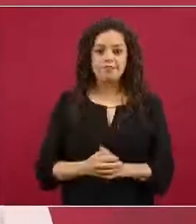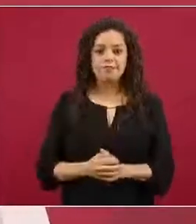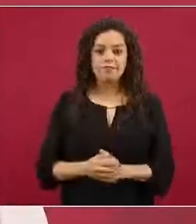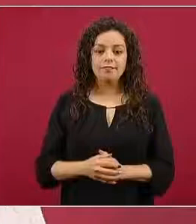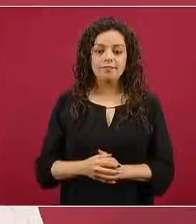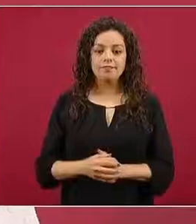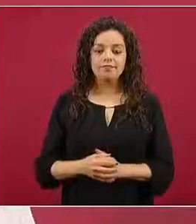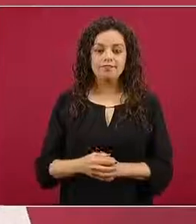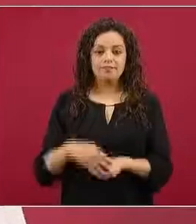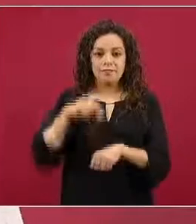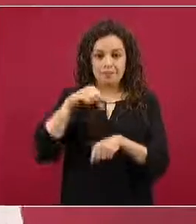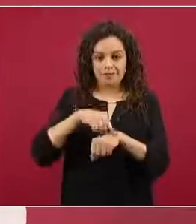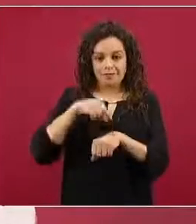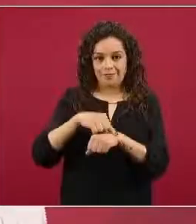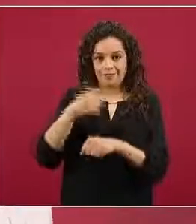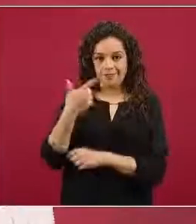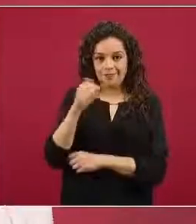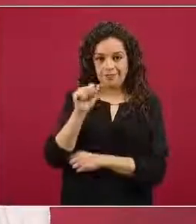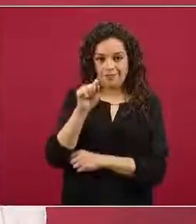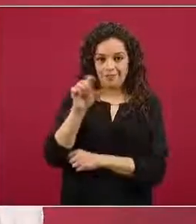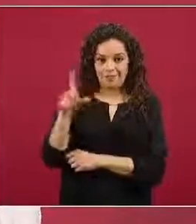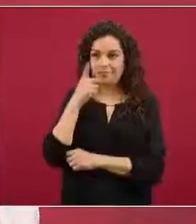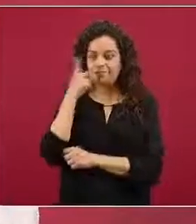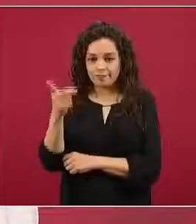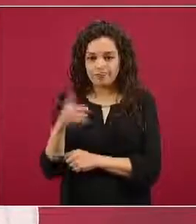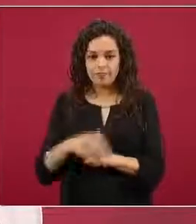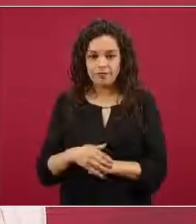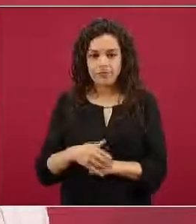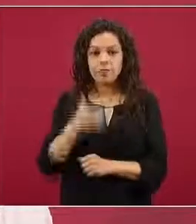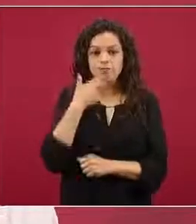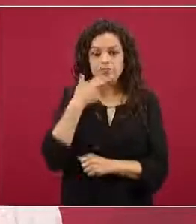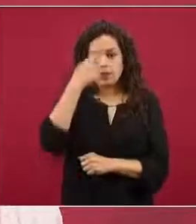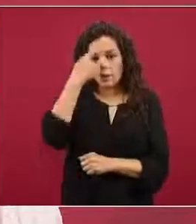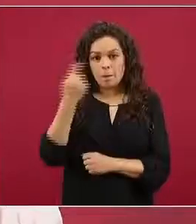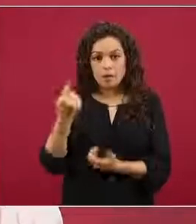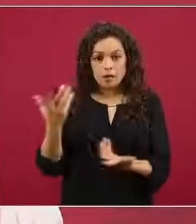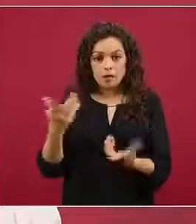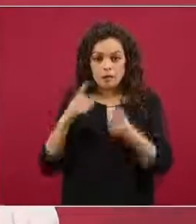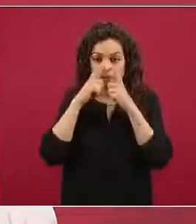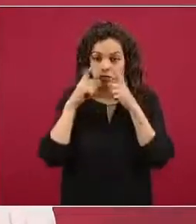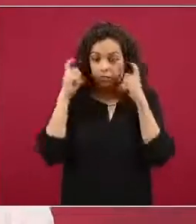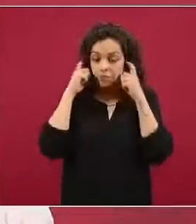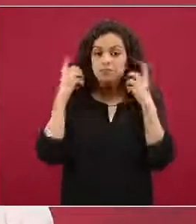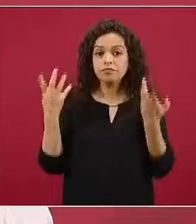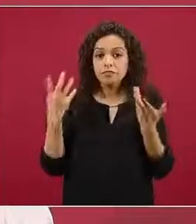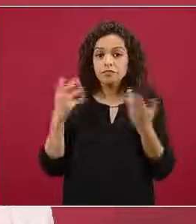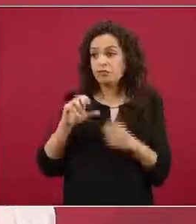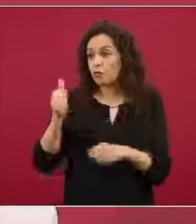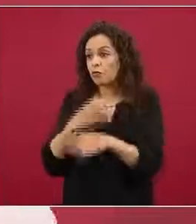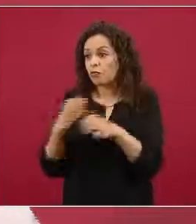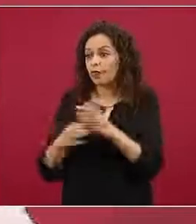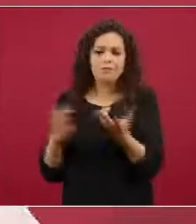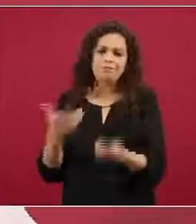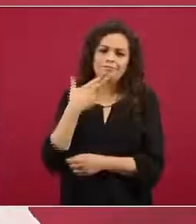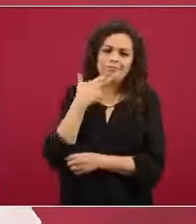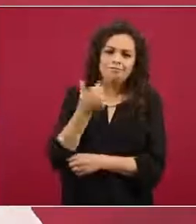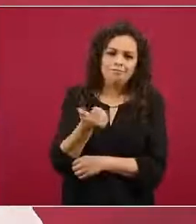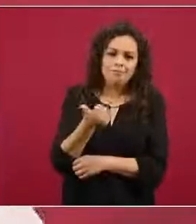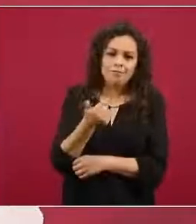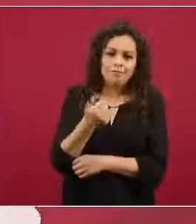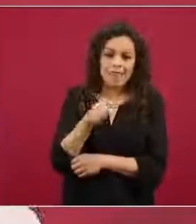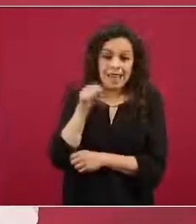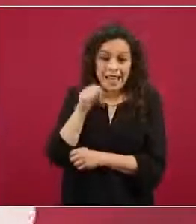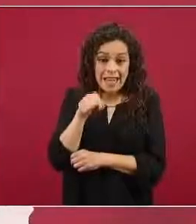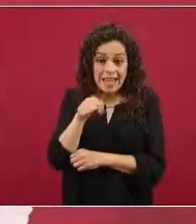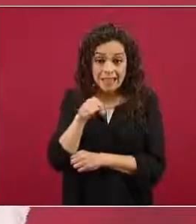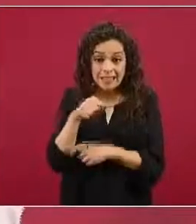Como dice el doctor López-Gatell, el cubreboca sirve para lo que sirve y no sirve para lo que no sirve. Este cubreboca,